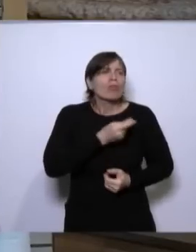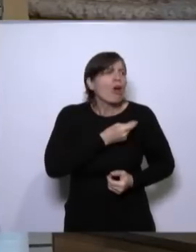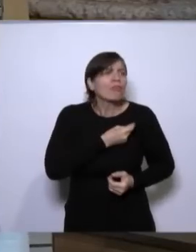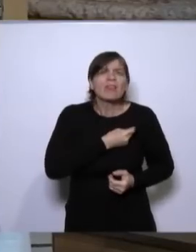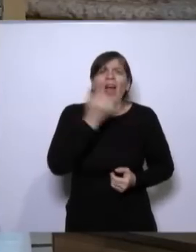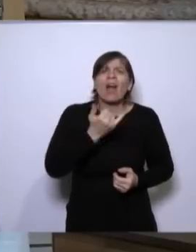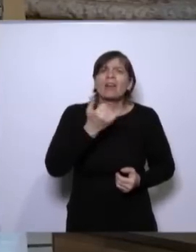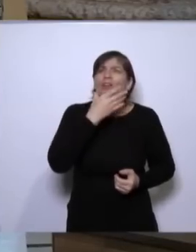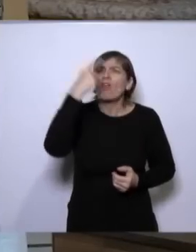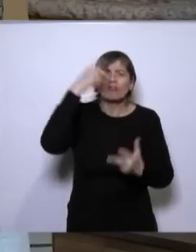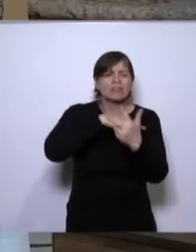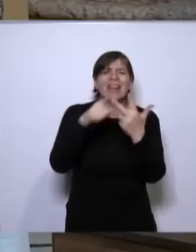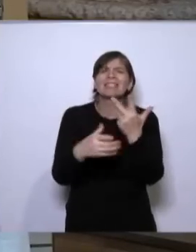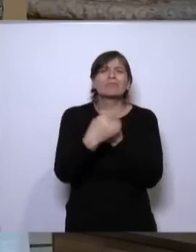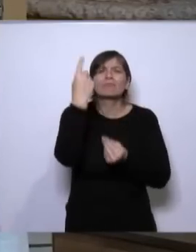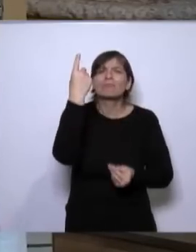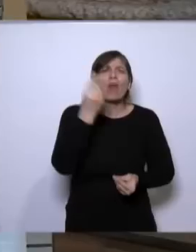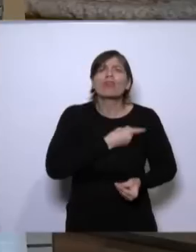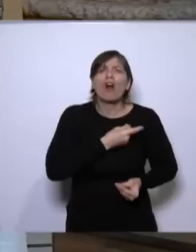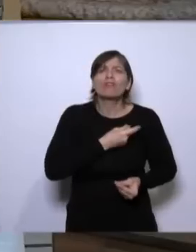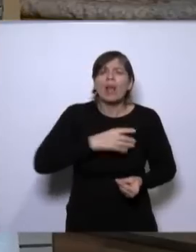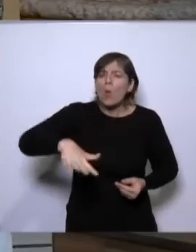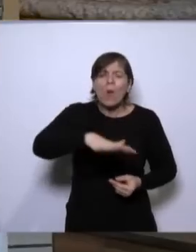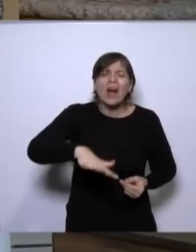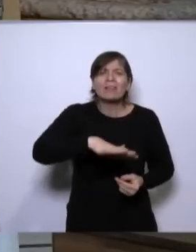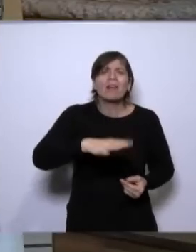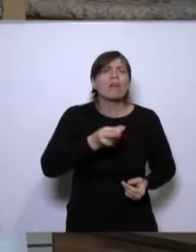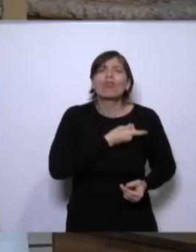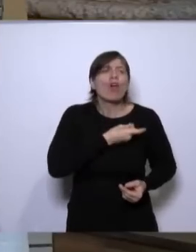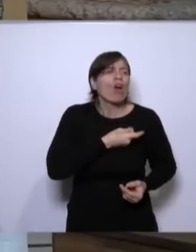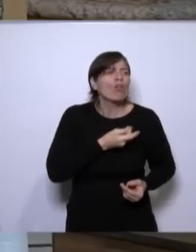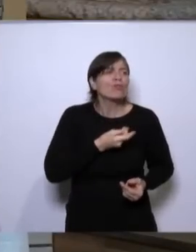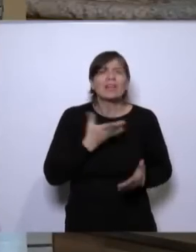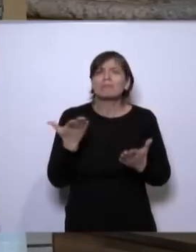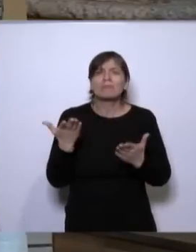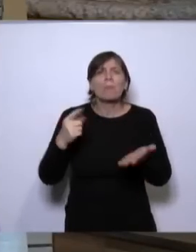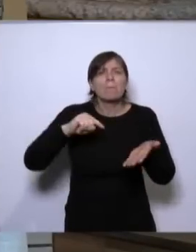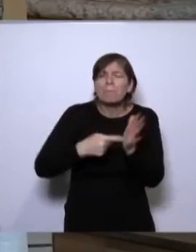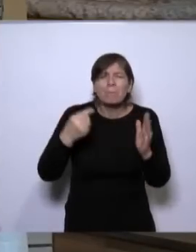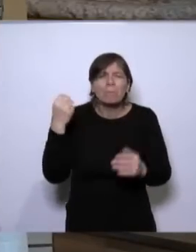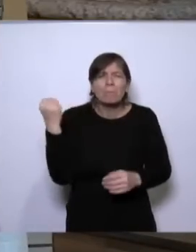¿dónde habita el Dios trinitario? ¿Cuál es su lugar? ¿Cuál es su sede?